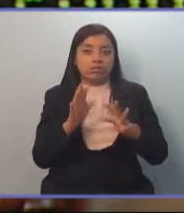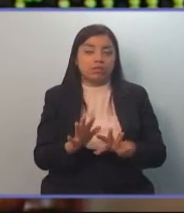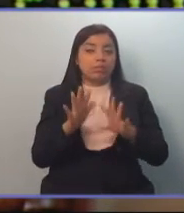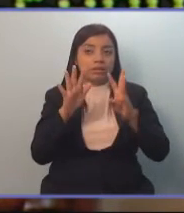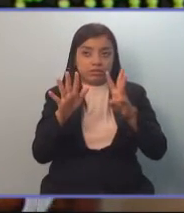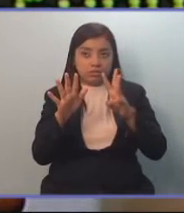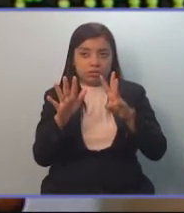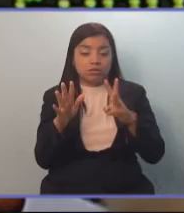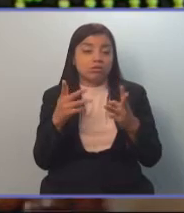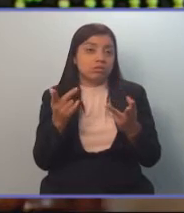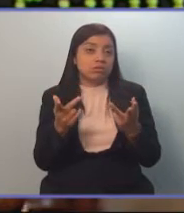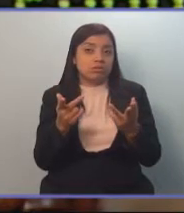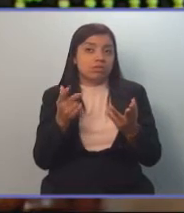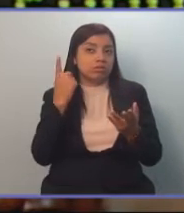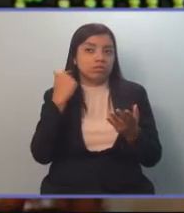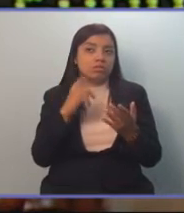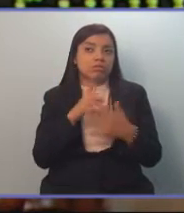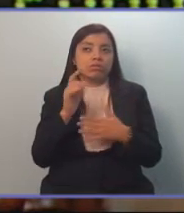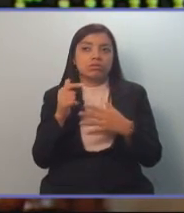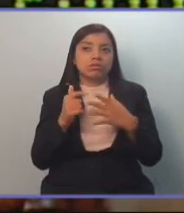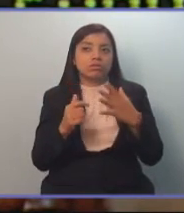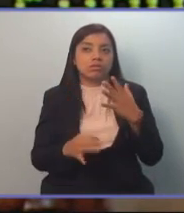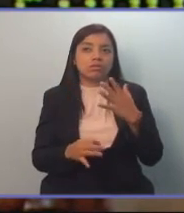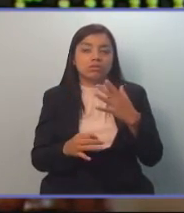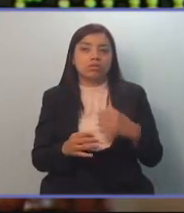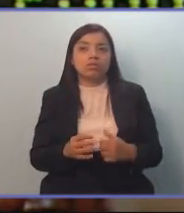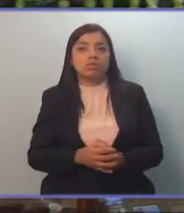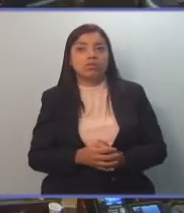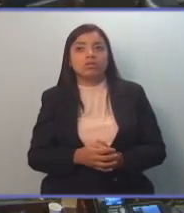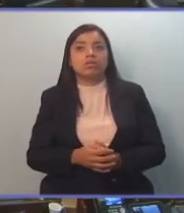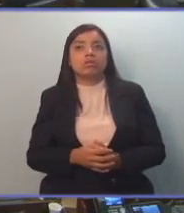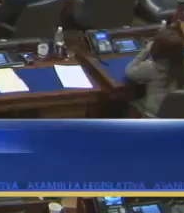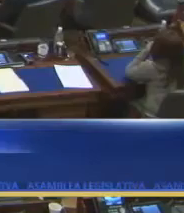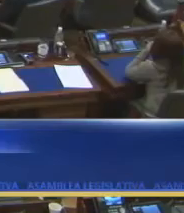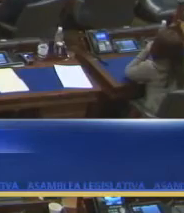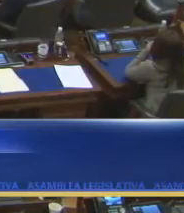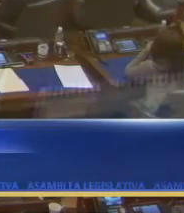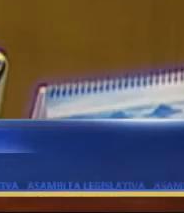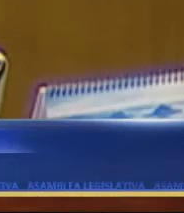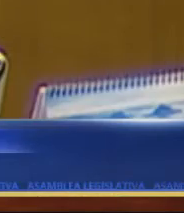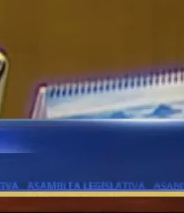2018. Leído el proyecto de decreto, presidente. Gracias, diputada.